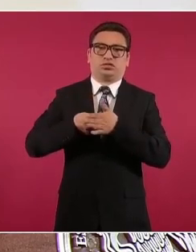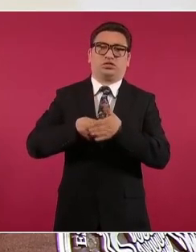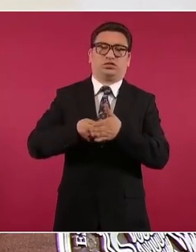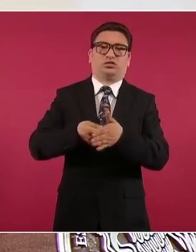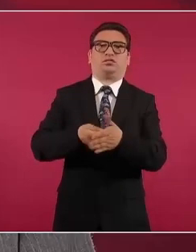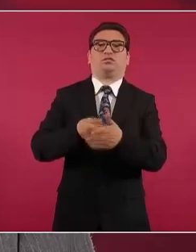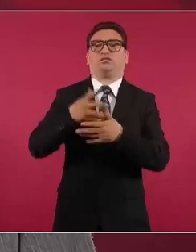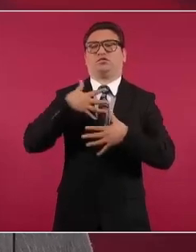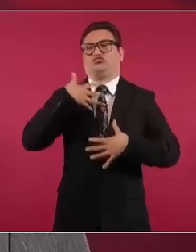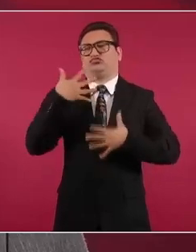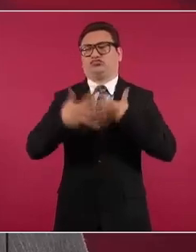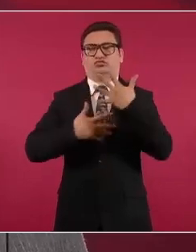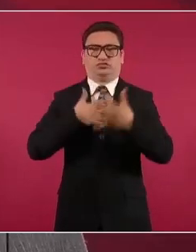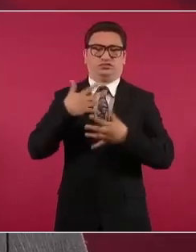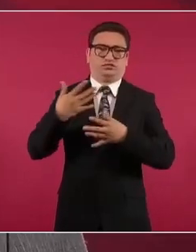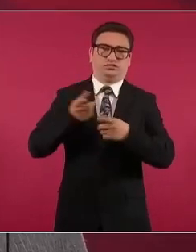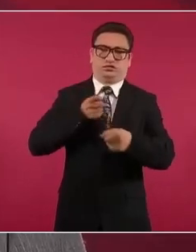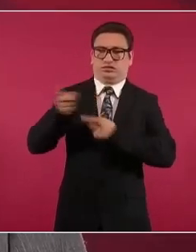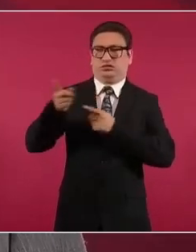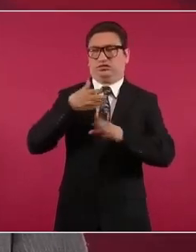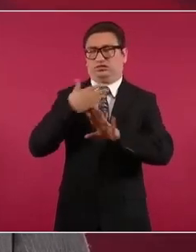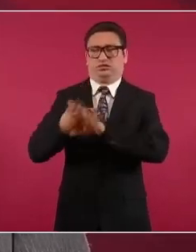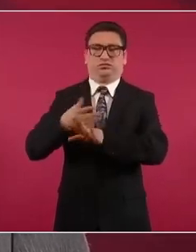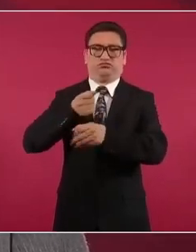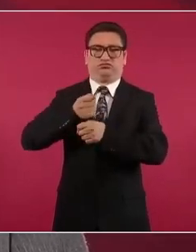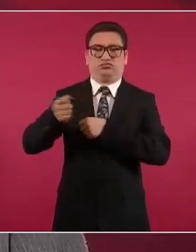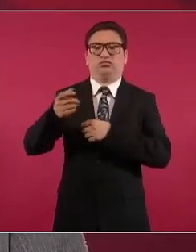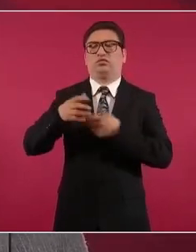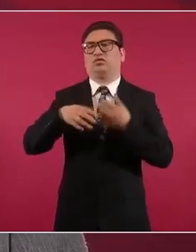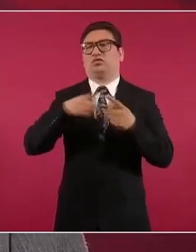de violencia, salieron